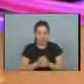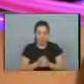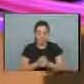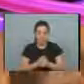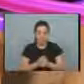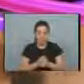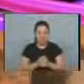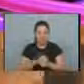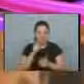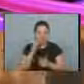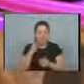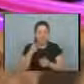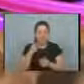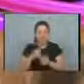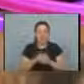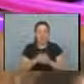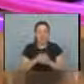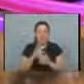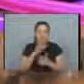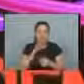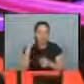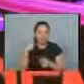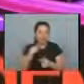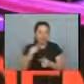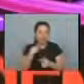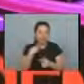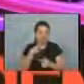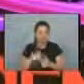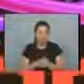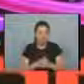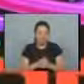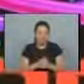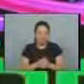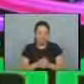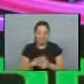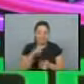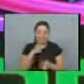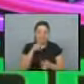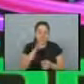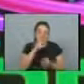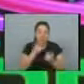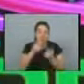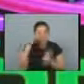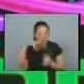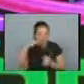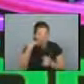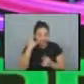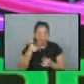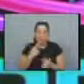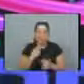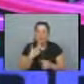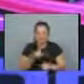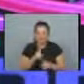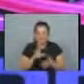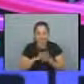Panamá. Saludos para mi padrino Armando Esteban, Quito. Por lo visto, el fuerte de Wendy Zulka no es decodificar los mensajes de sus